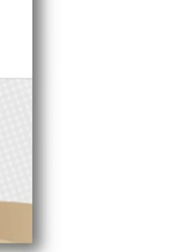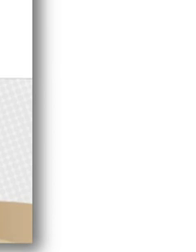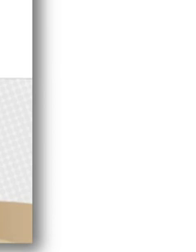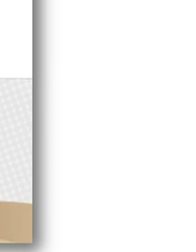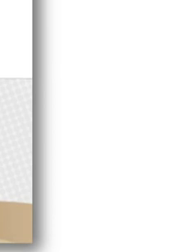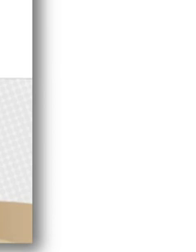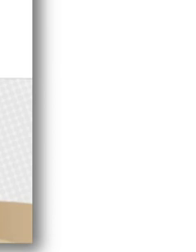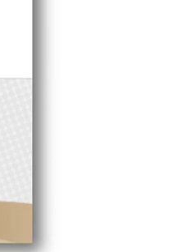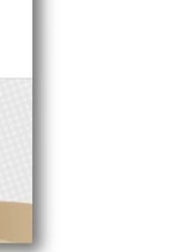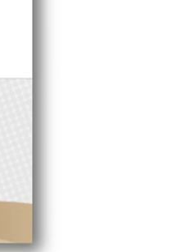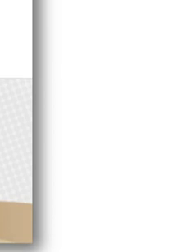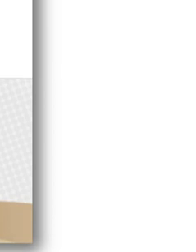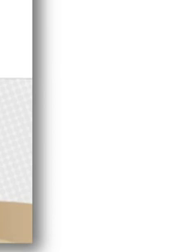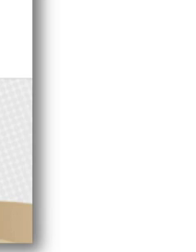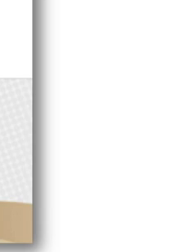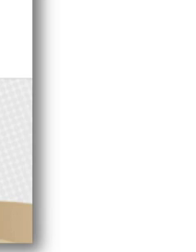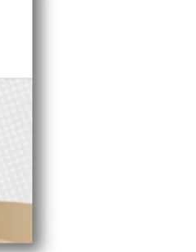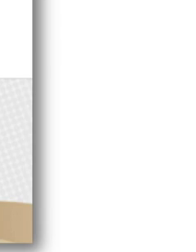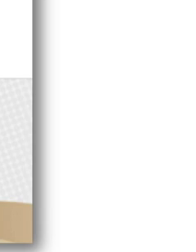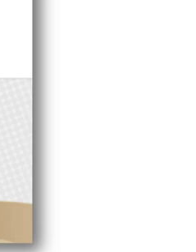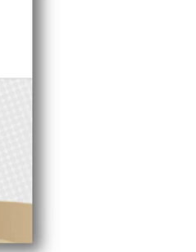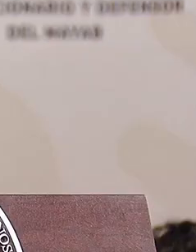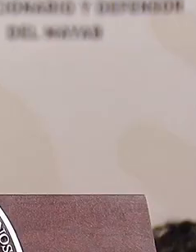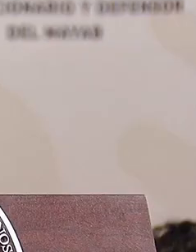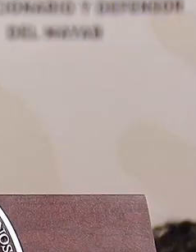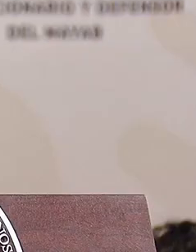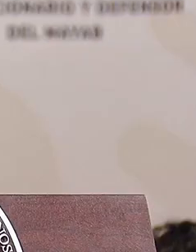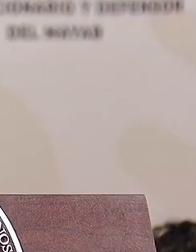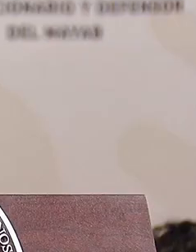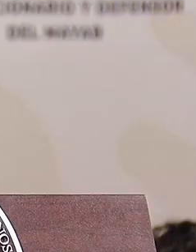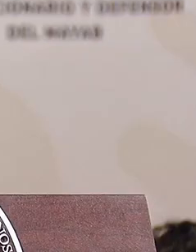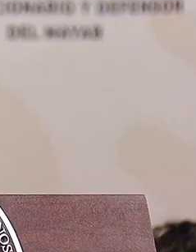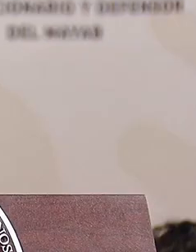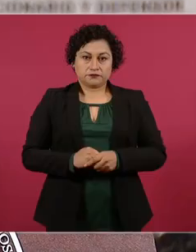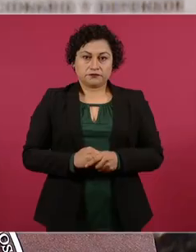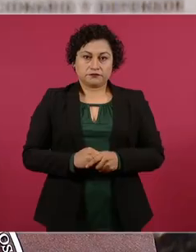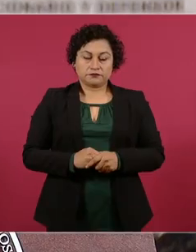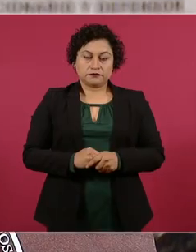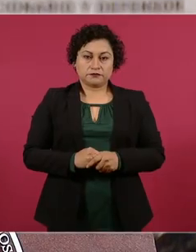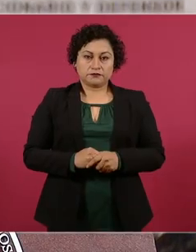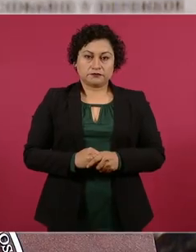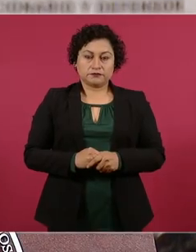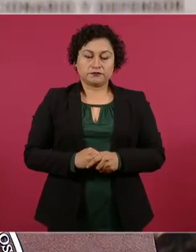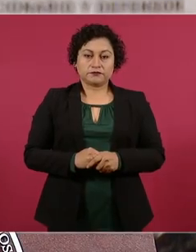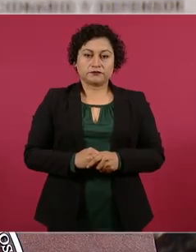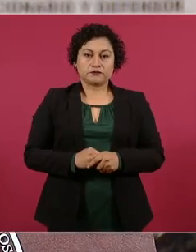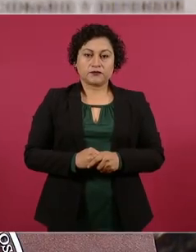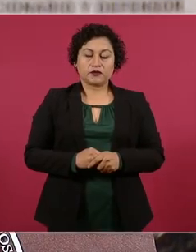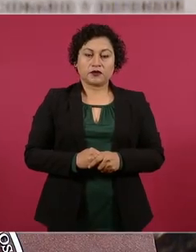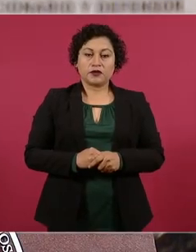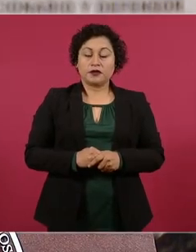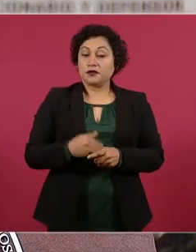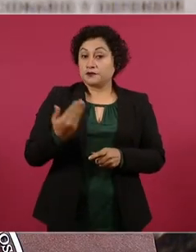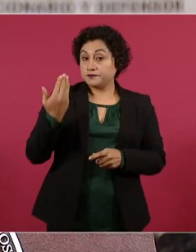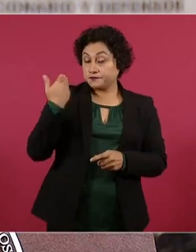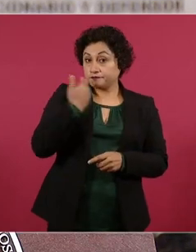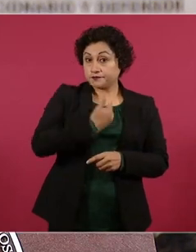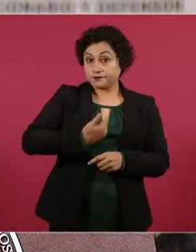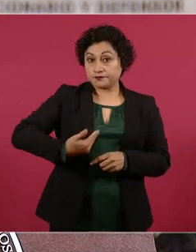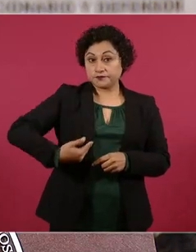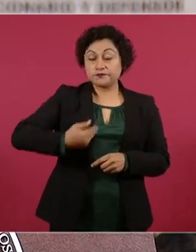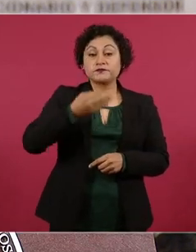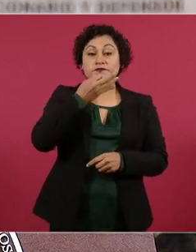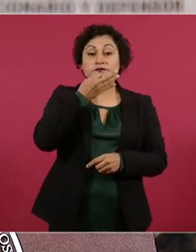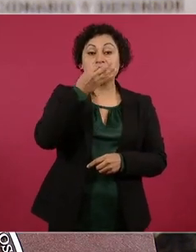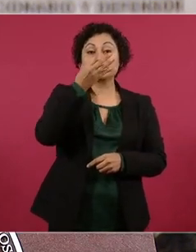muy importante por su relevancia. El presidente anunció que íbamos a seguir informando sobre